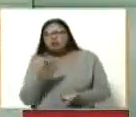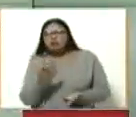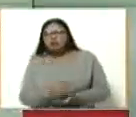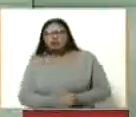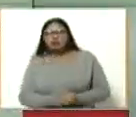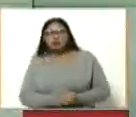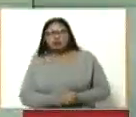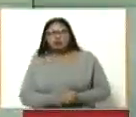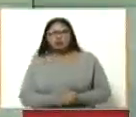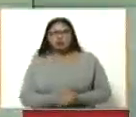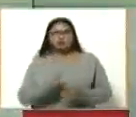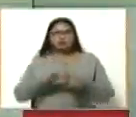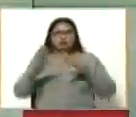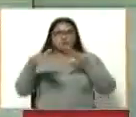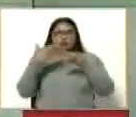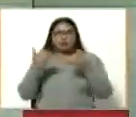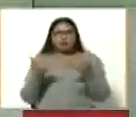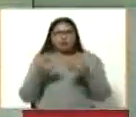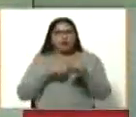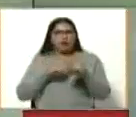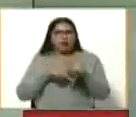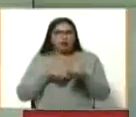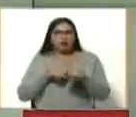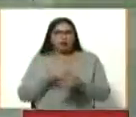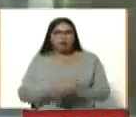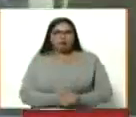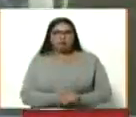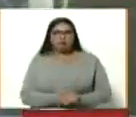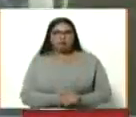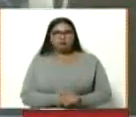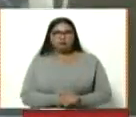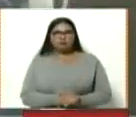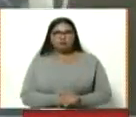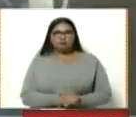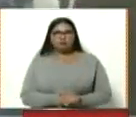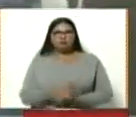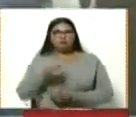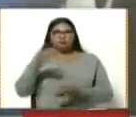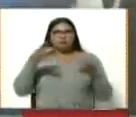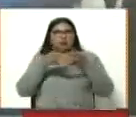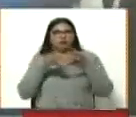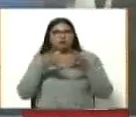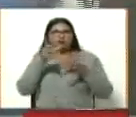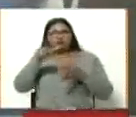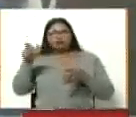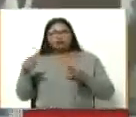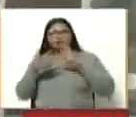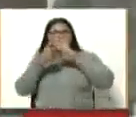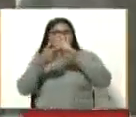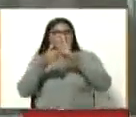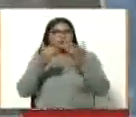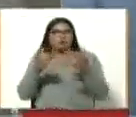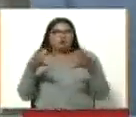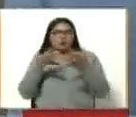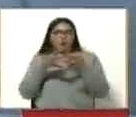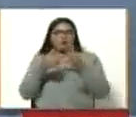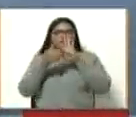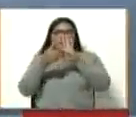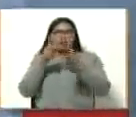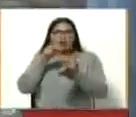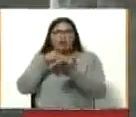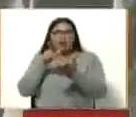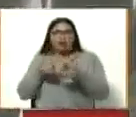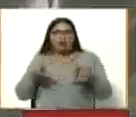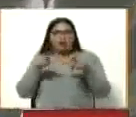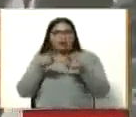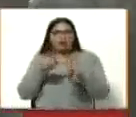hay imágenes que nos han llegado desde a esta misma hora, porque hay grupo de personas que se ha presentado. Ahí están las imágenes, un grupo de personas que se ha llegado justamente